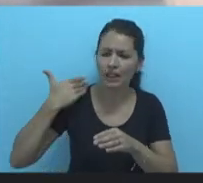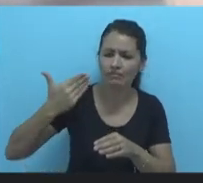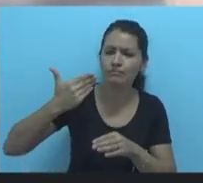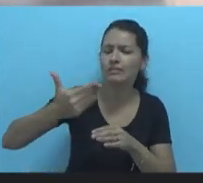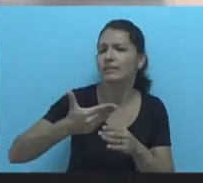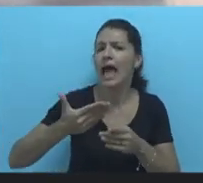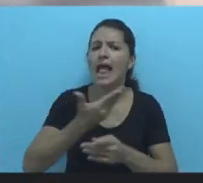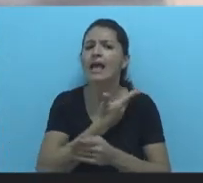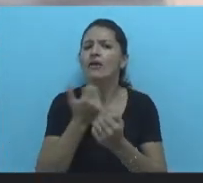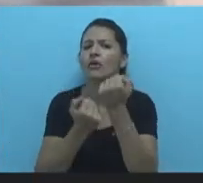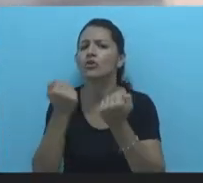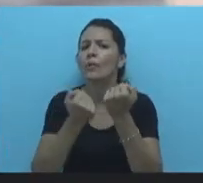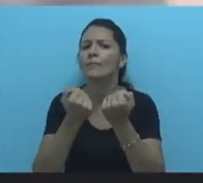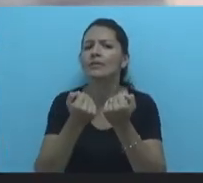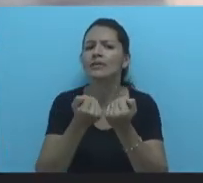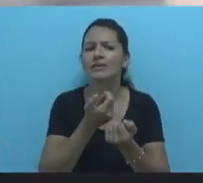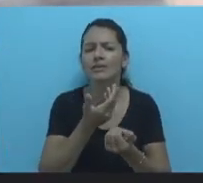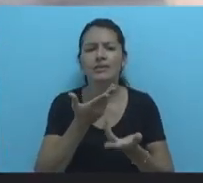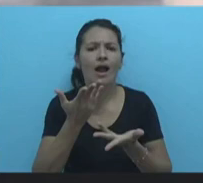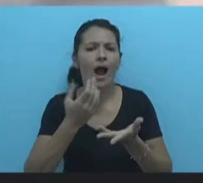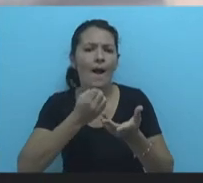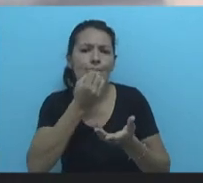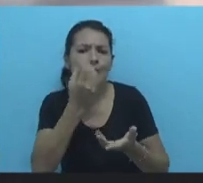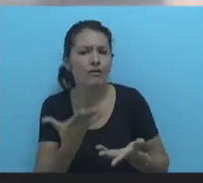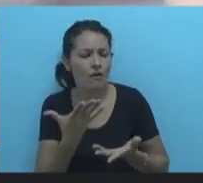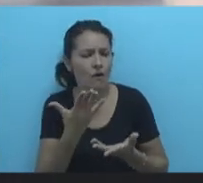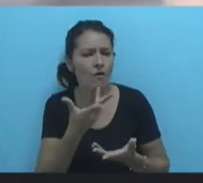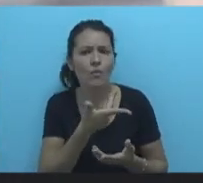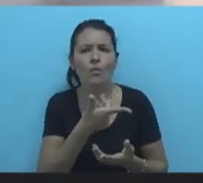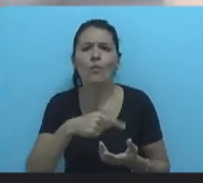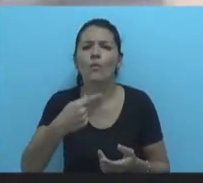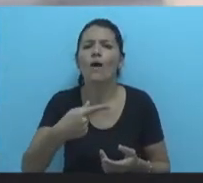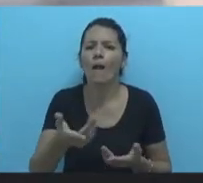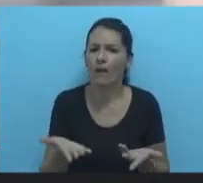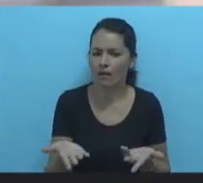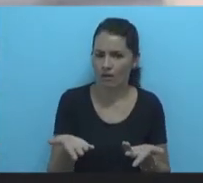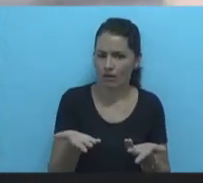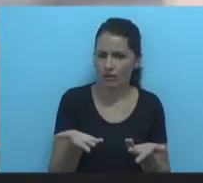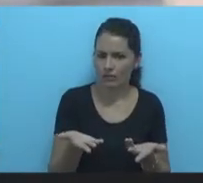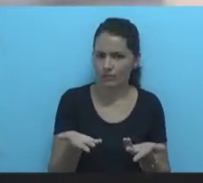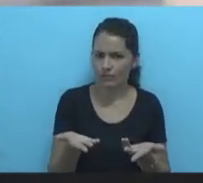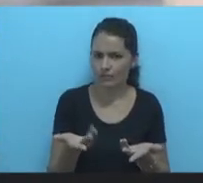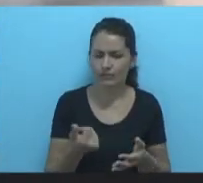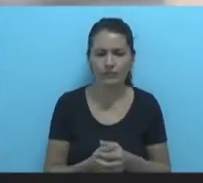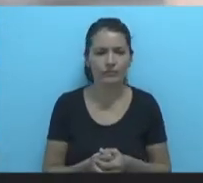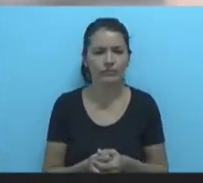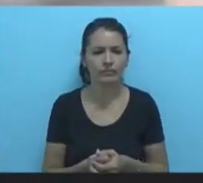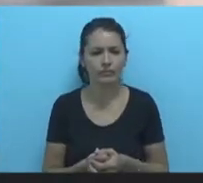que la provincia recibía. Y vamos a ver que allí, todas las provincias argentinas, Santa Fe, es cierto que tenía